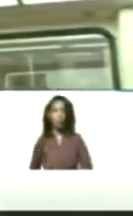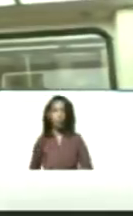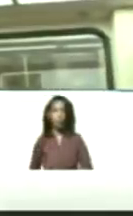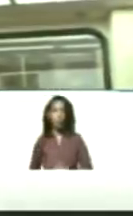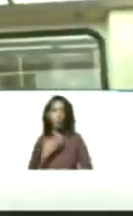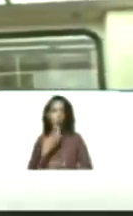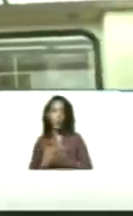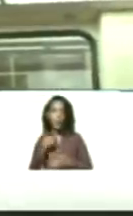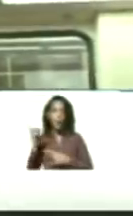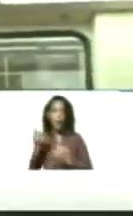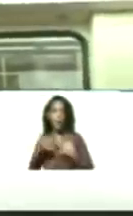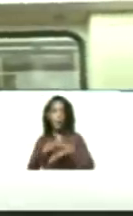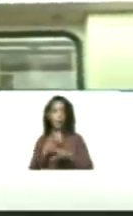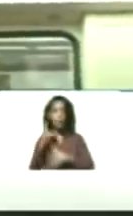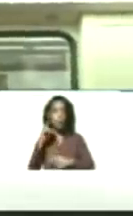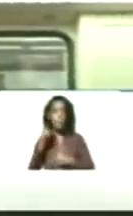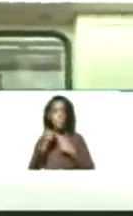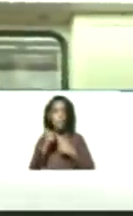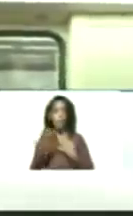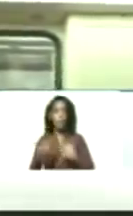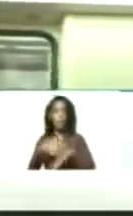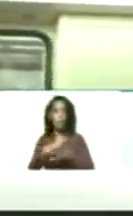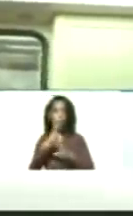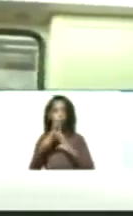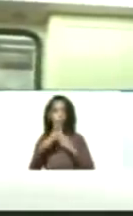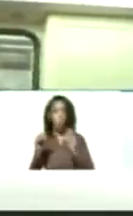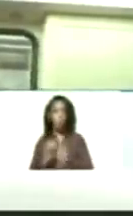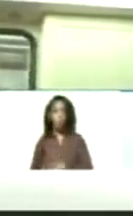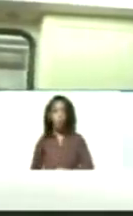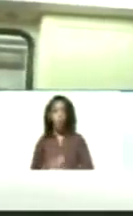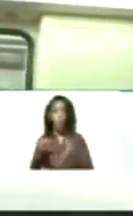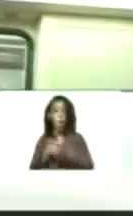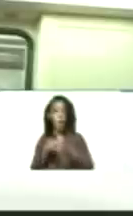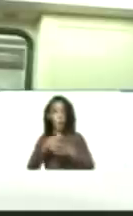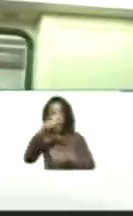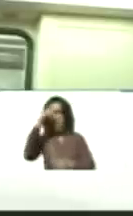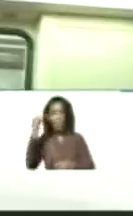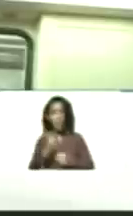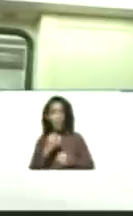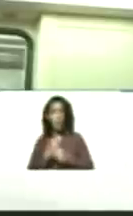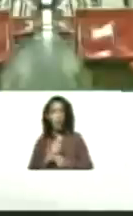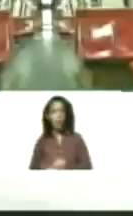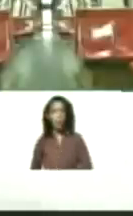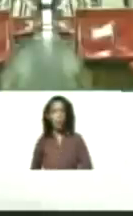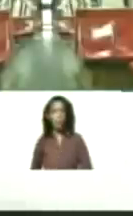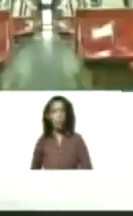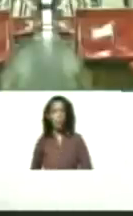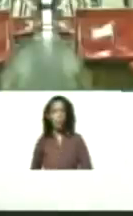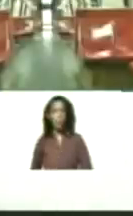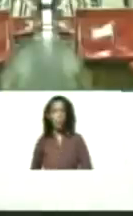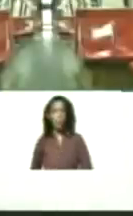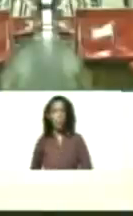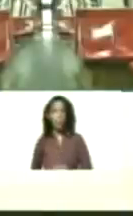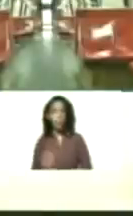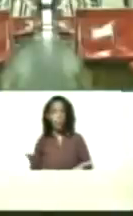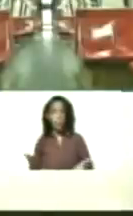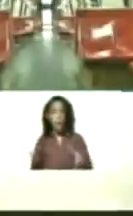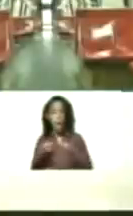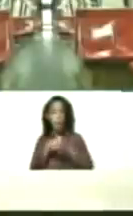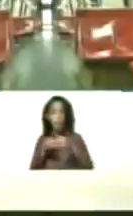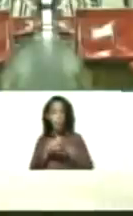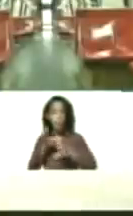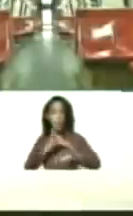Hay que integrarse bien integrado, los equipos de trabajo. Y el polo